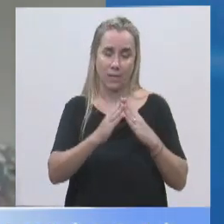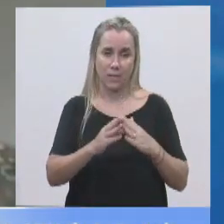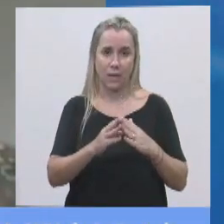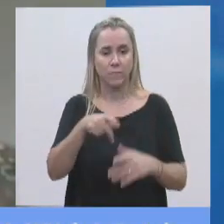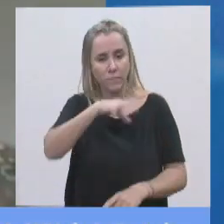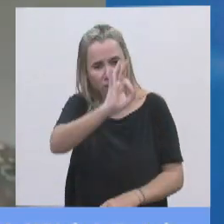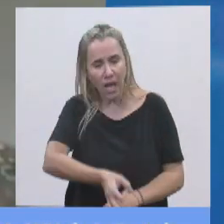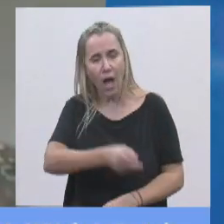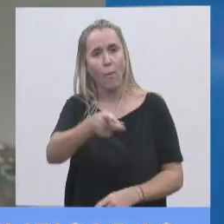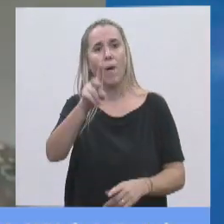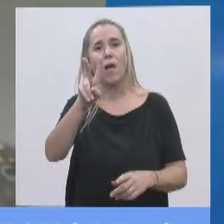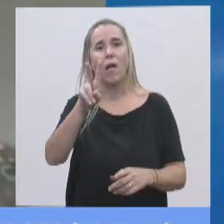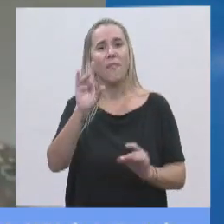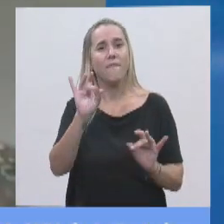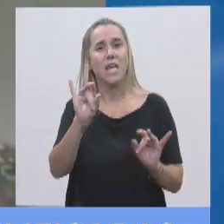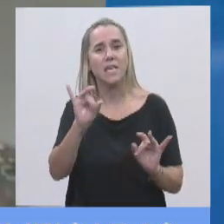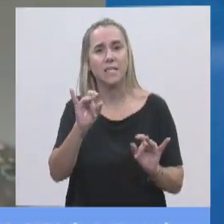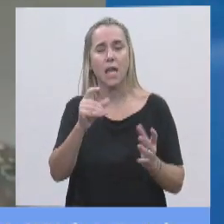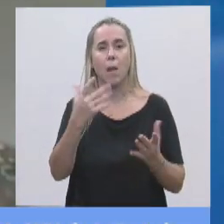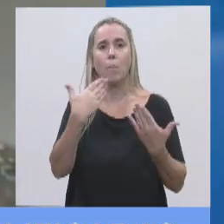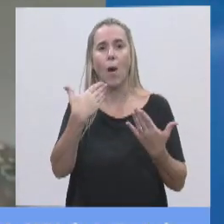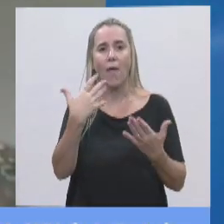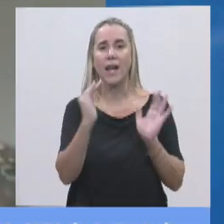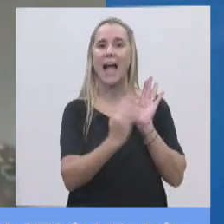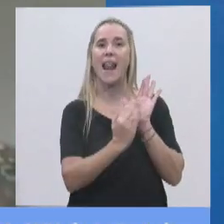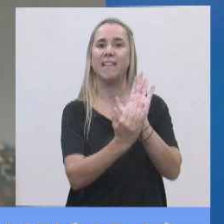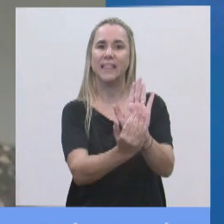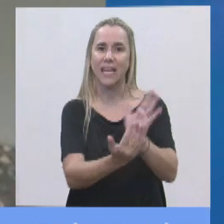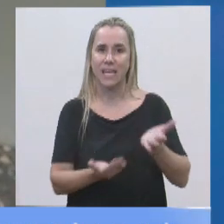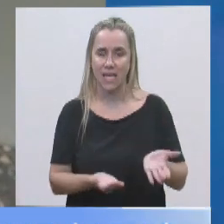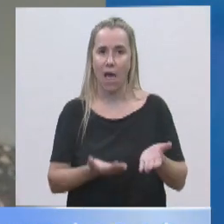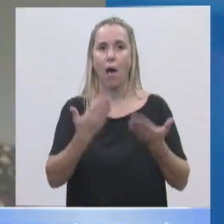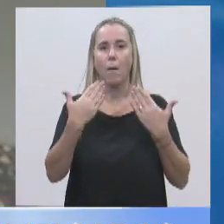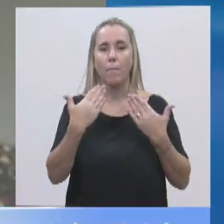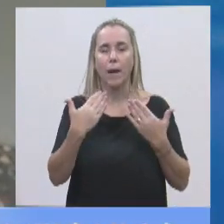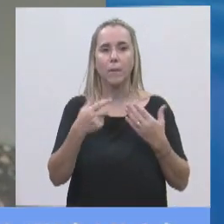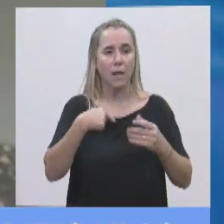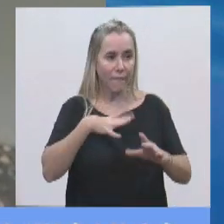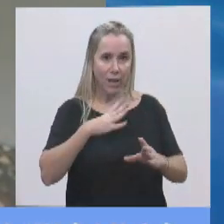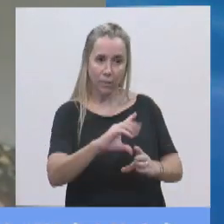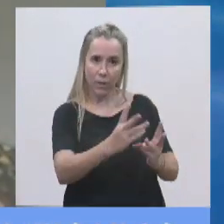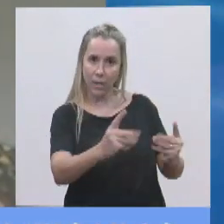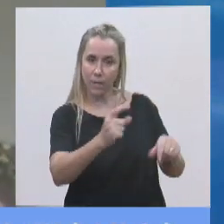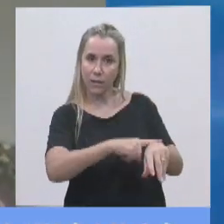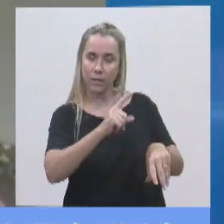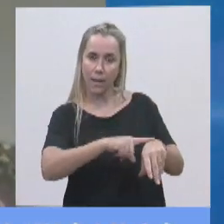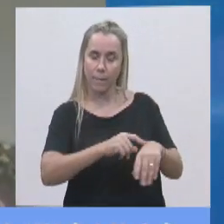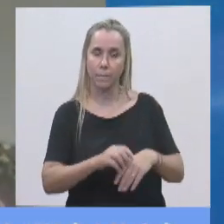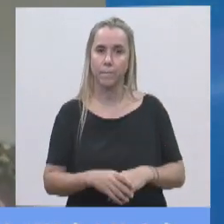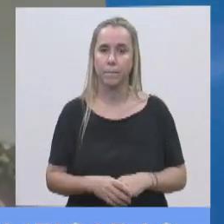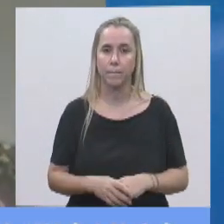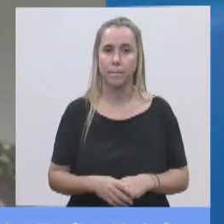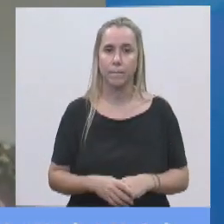saben lo difícil que es obtener una garantía para que Vaya nuestros finalizando, hijos senadora, se le cumplió el tiempo, por